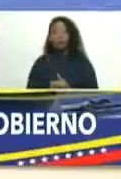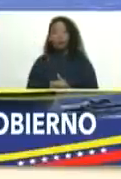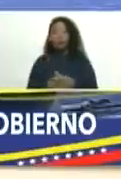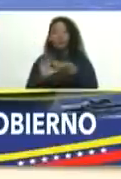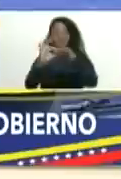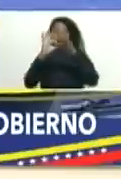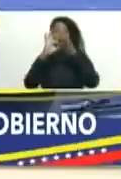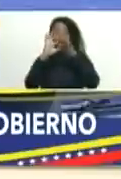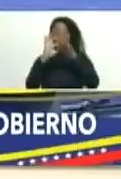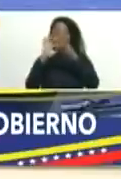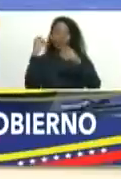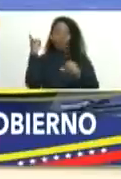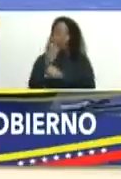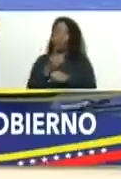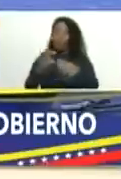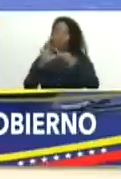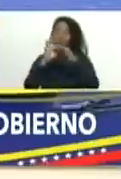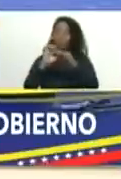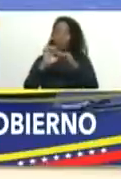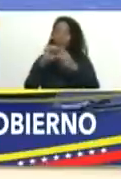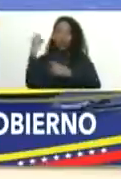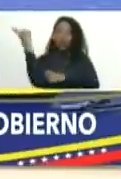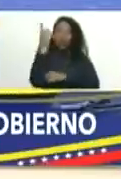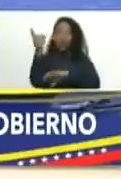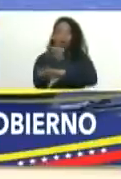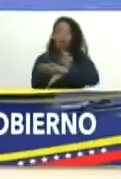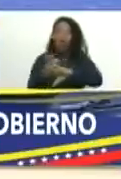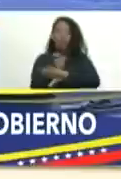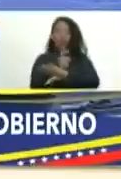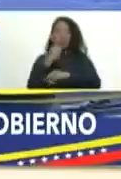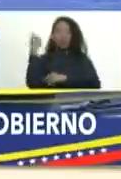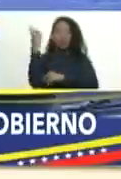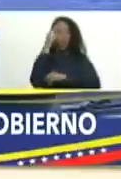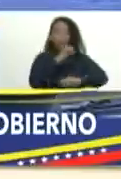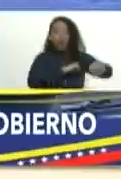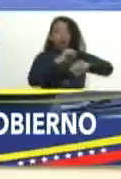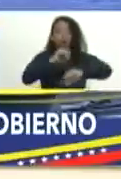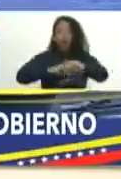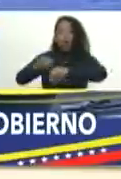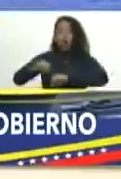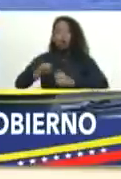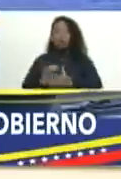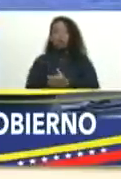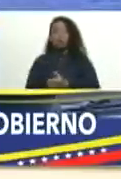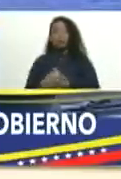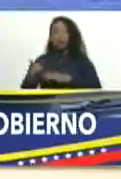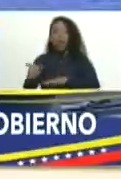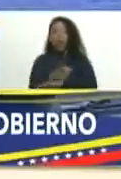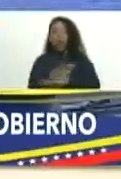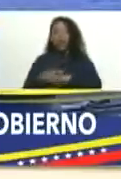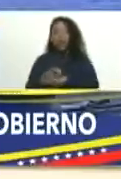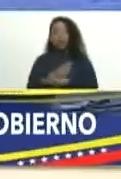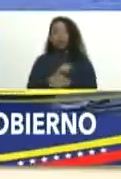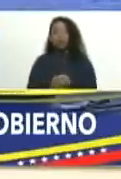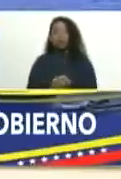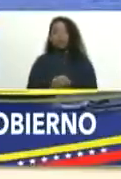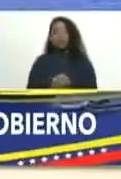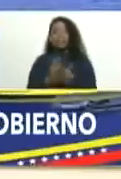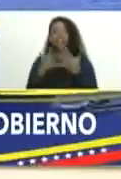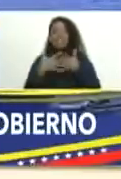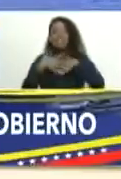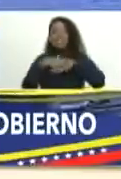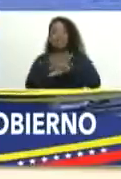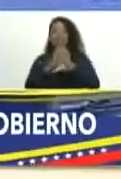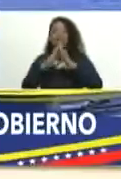unir en un solo gobierno, en una sola acción gubernamental, unir todas